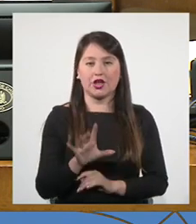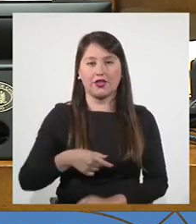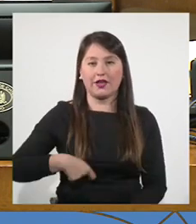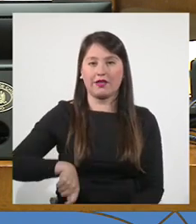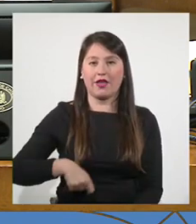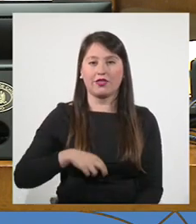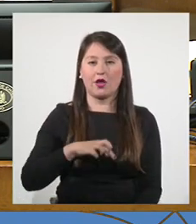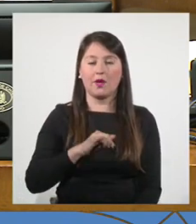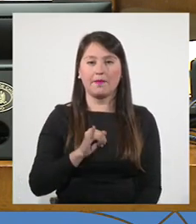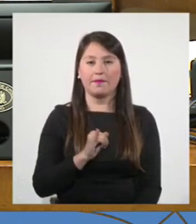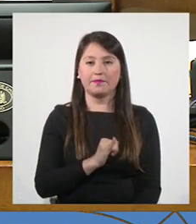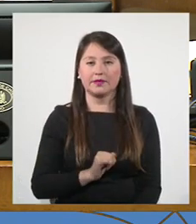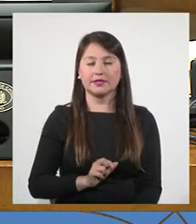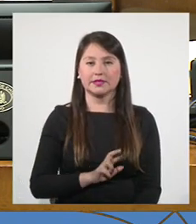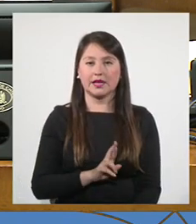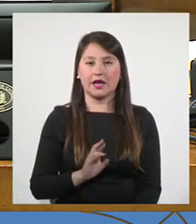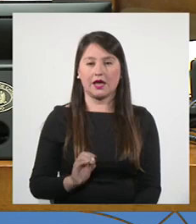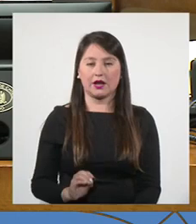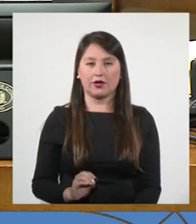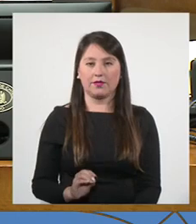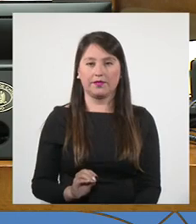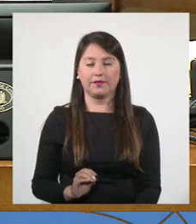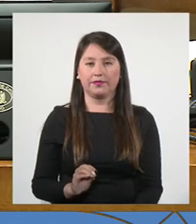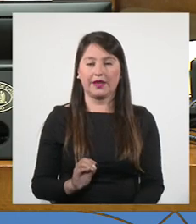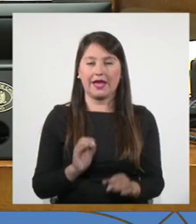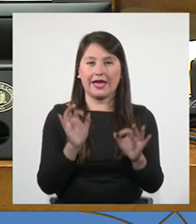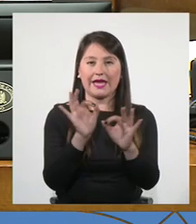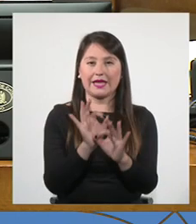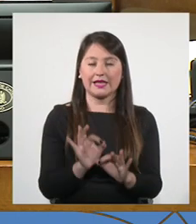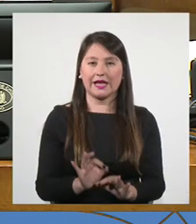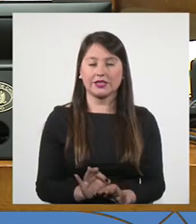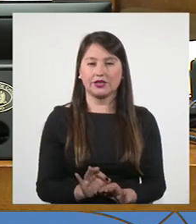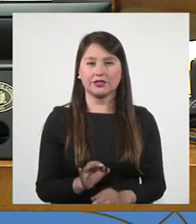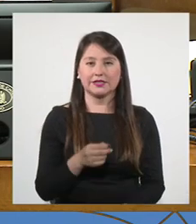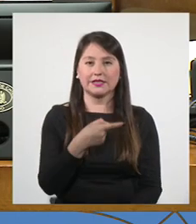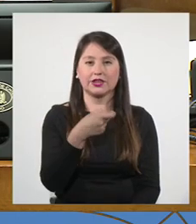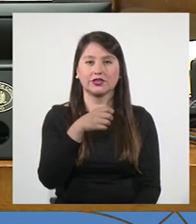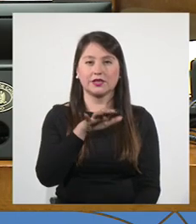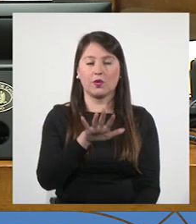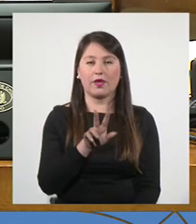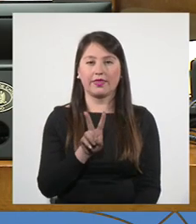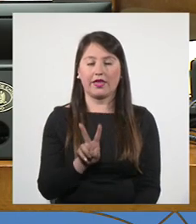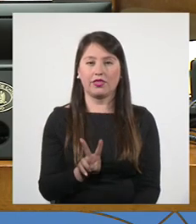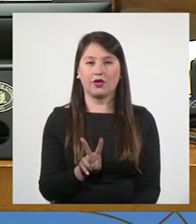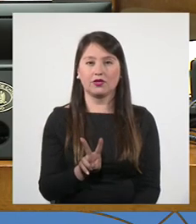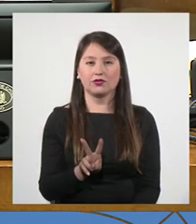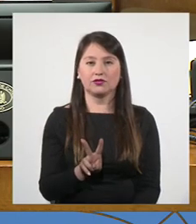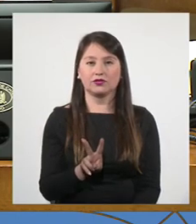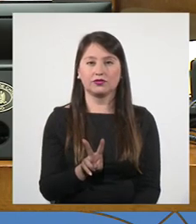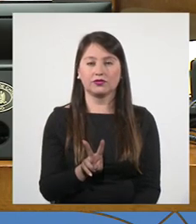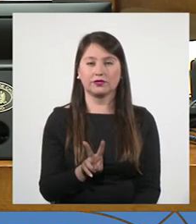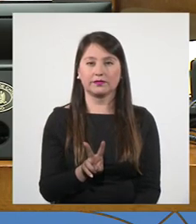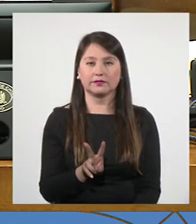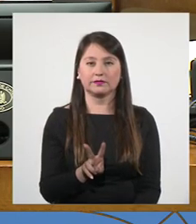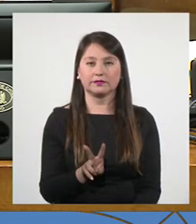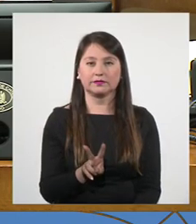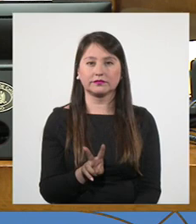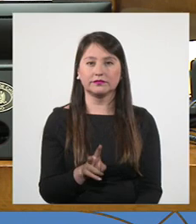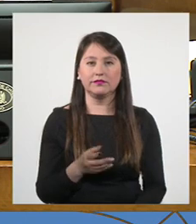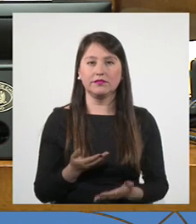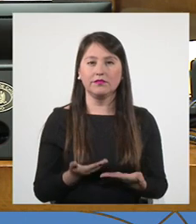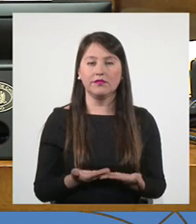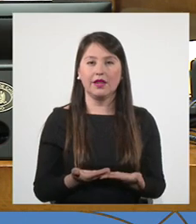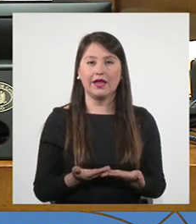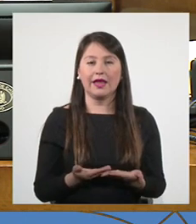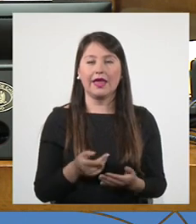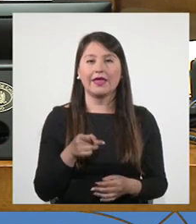señor Jorge Pizarro. Indicación 152, que corresponde al subtítulo 24, ítem 3, asignación